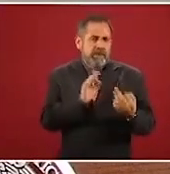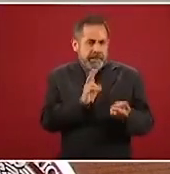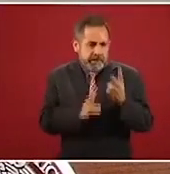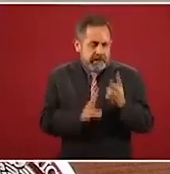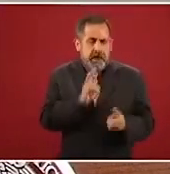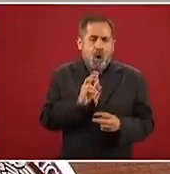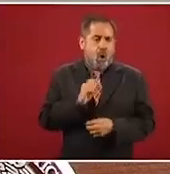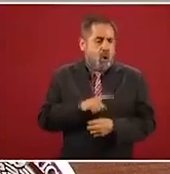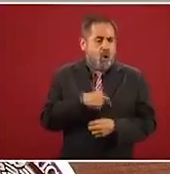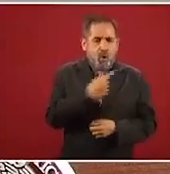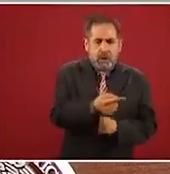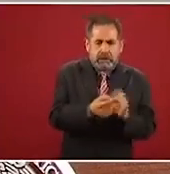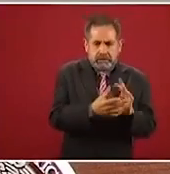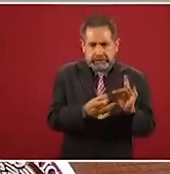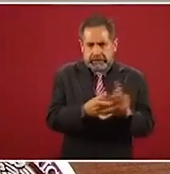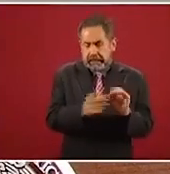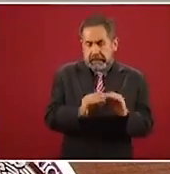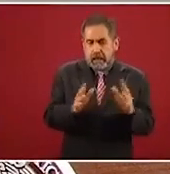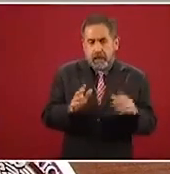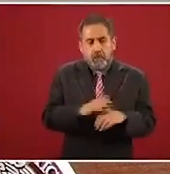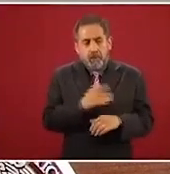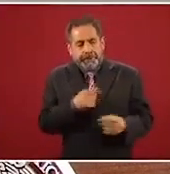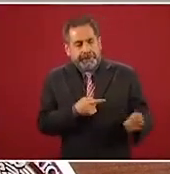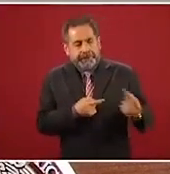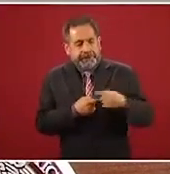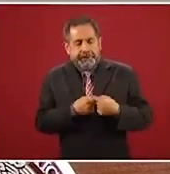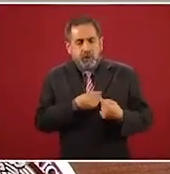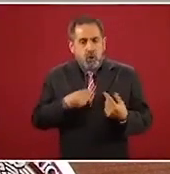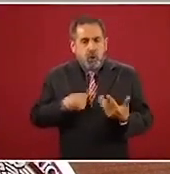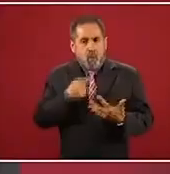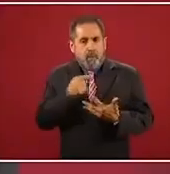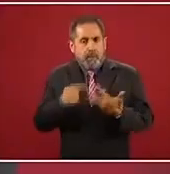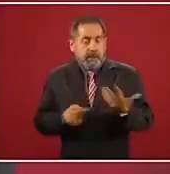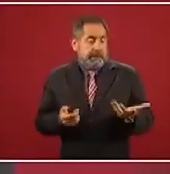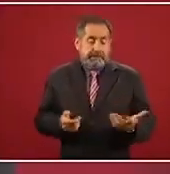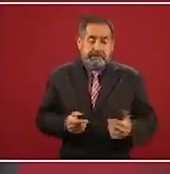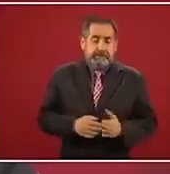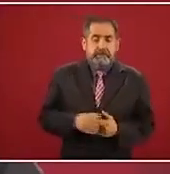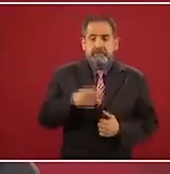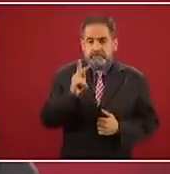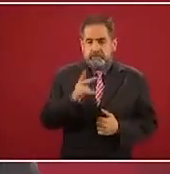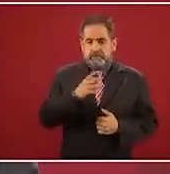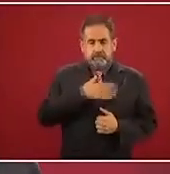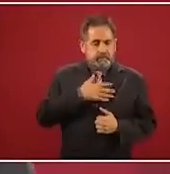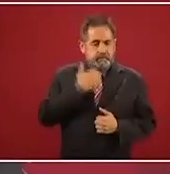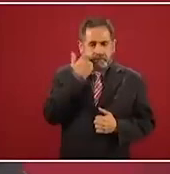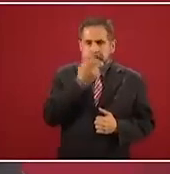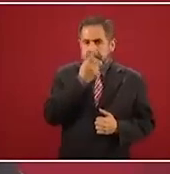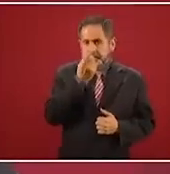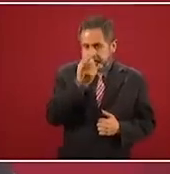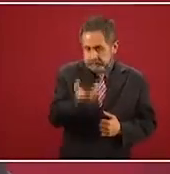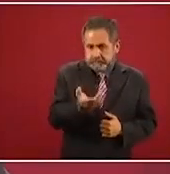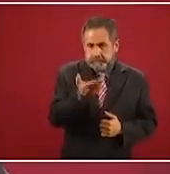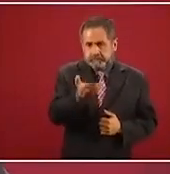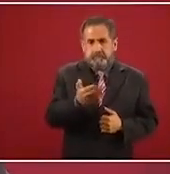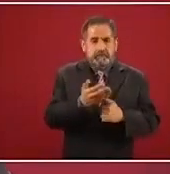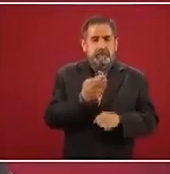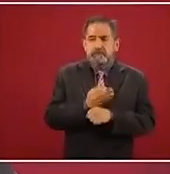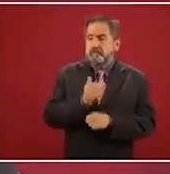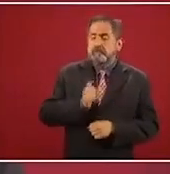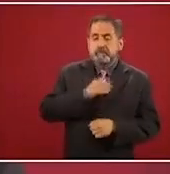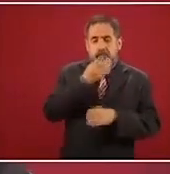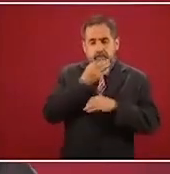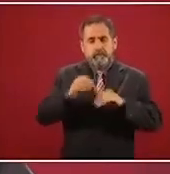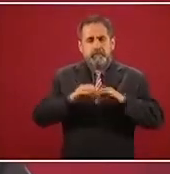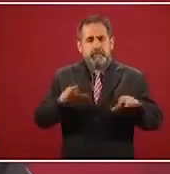le explique por qué pues no cumple con el perfil. Pero yo lo único que pediría, y aprovecho esta oportunidad,